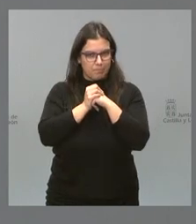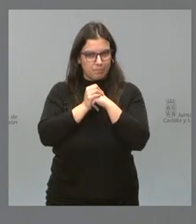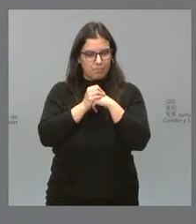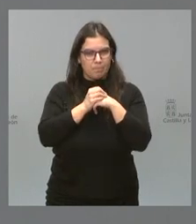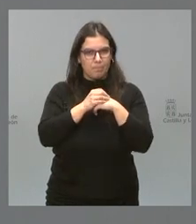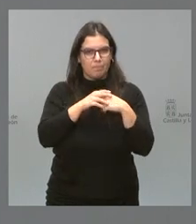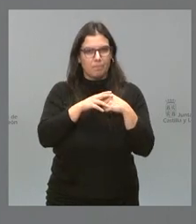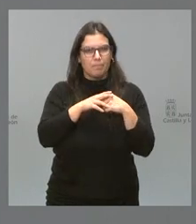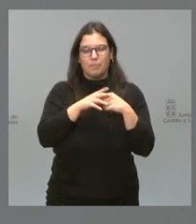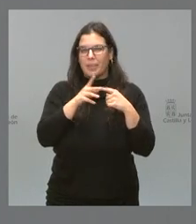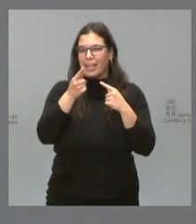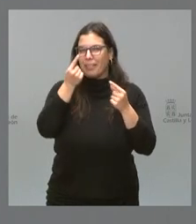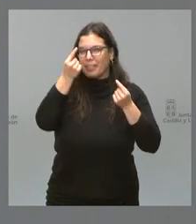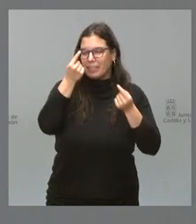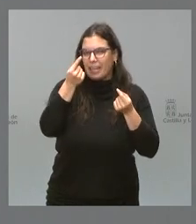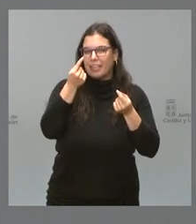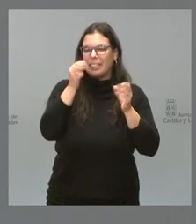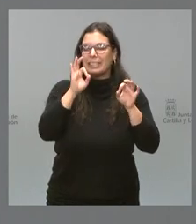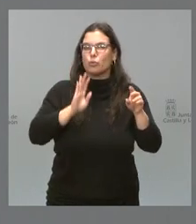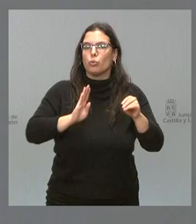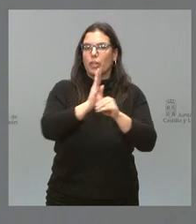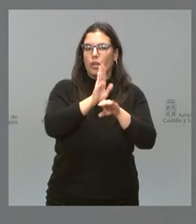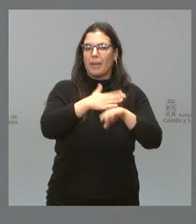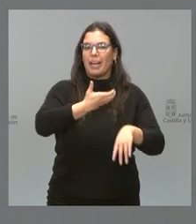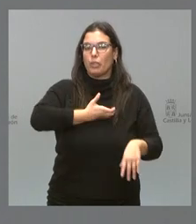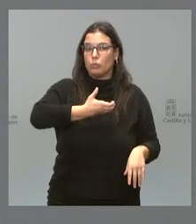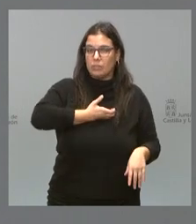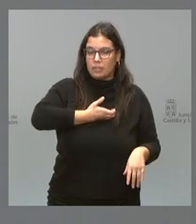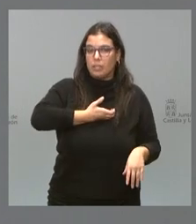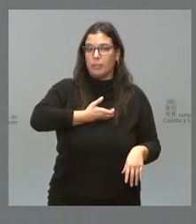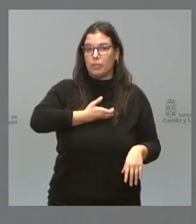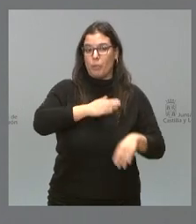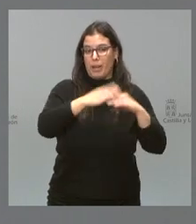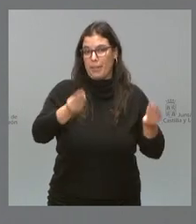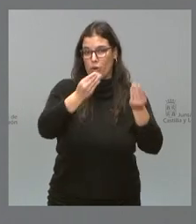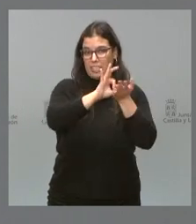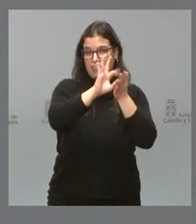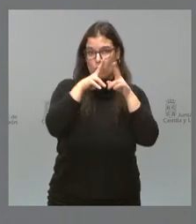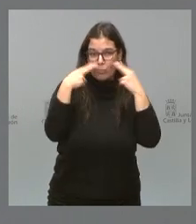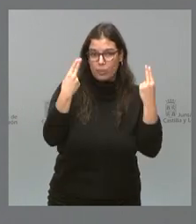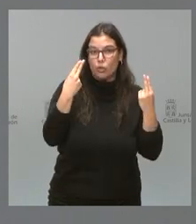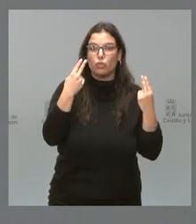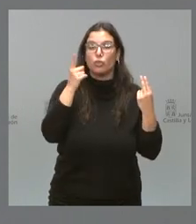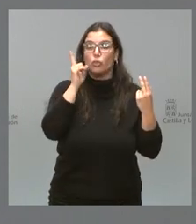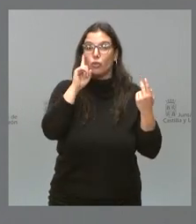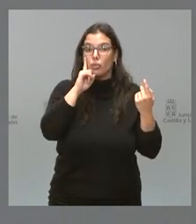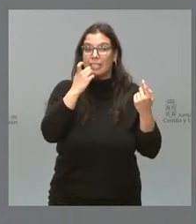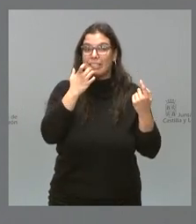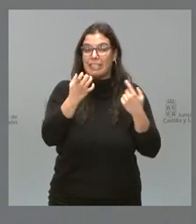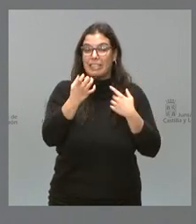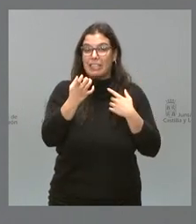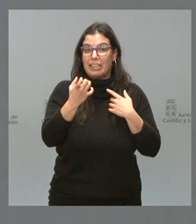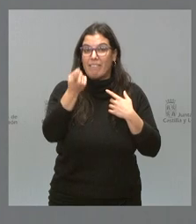detalle de la subvenciones para para los ayuntamientos para la mejora de servicios públicos no sé si no lo han